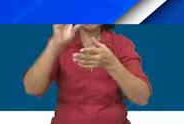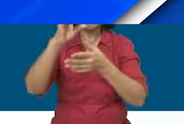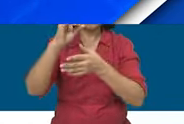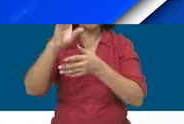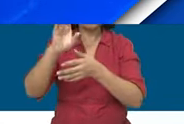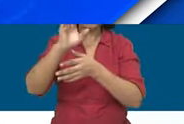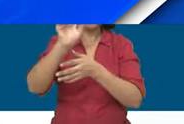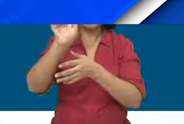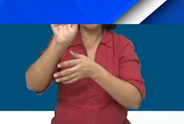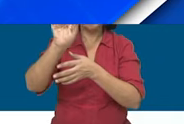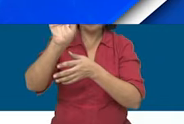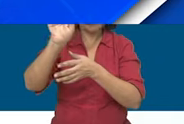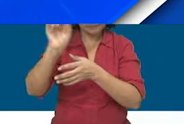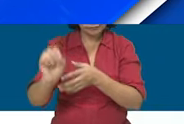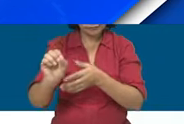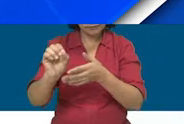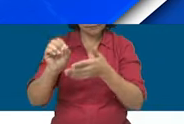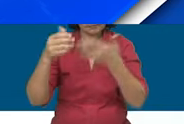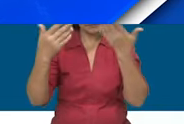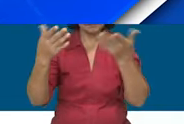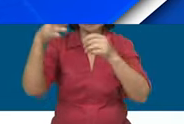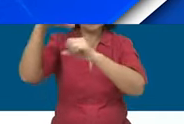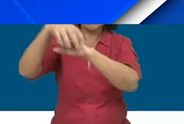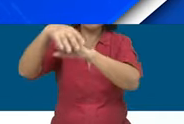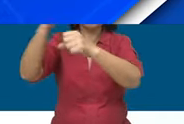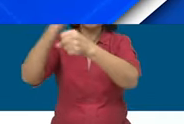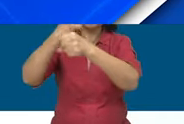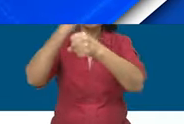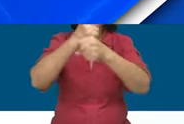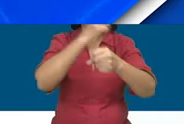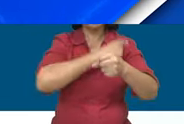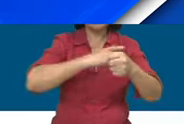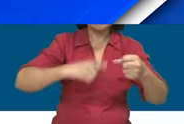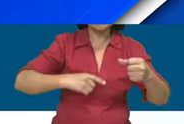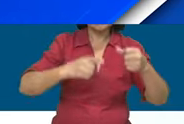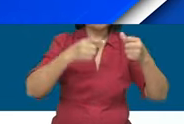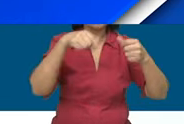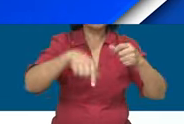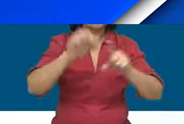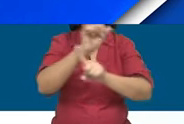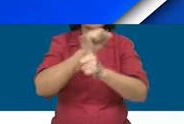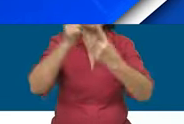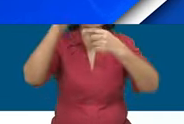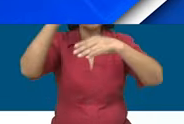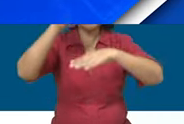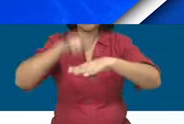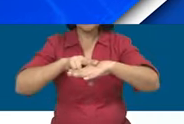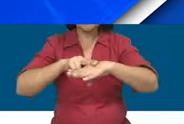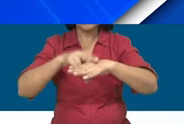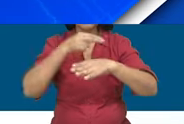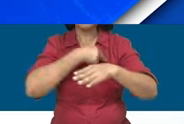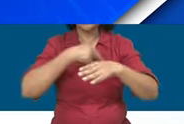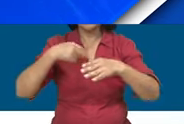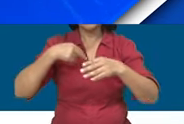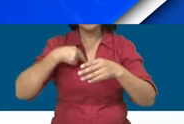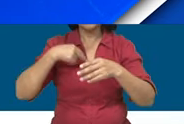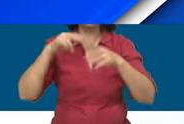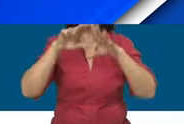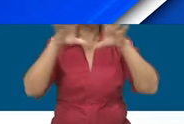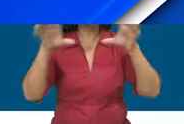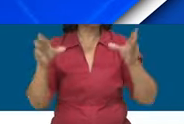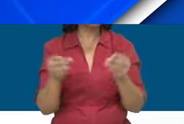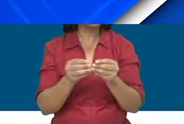decretos legislativos las comisiones permanentes de la asamblea nacional han realizado